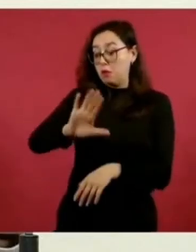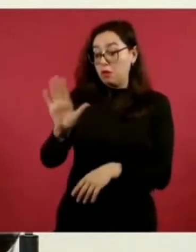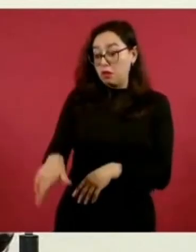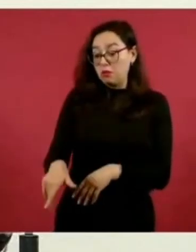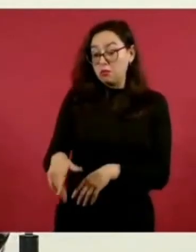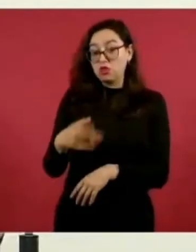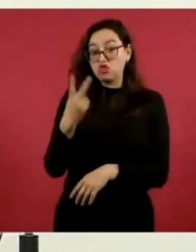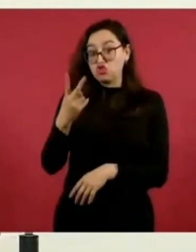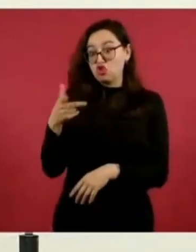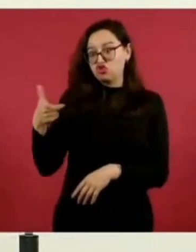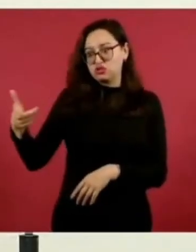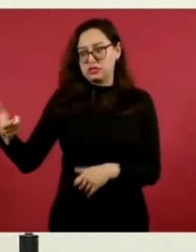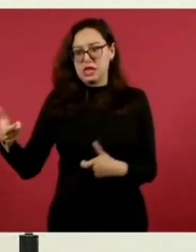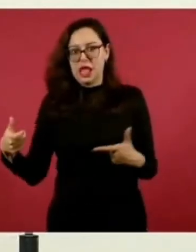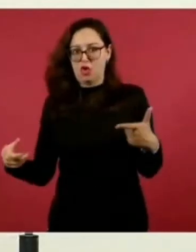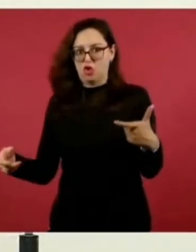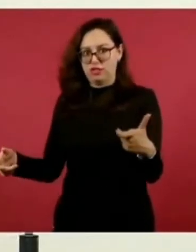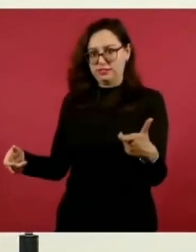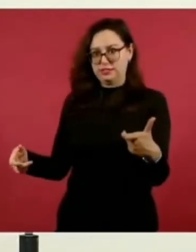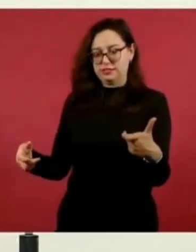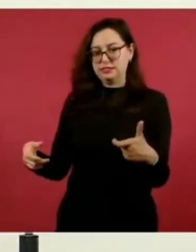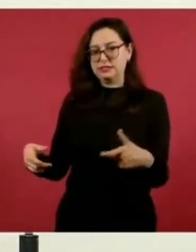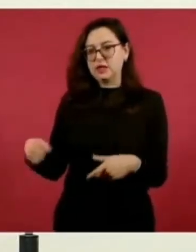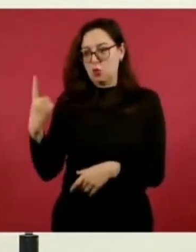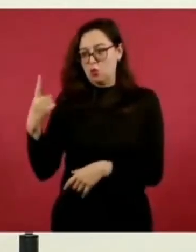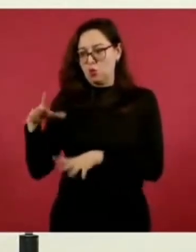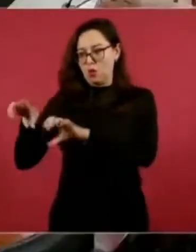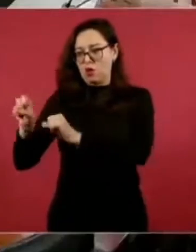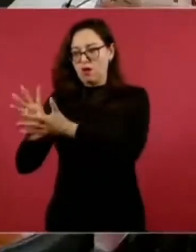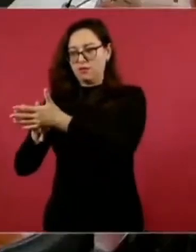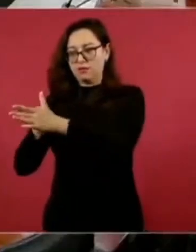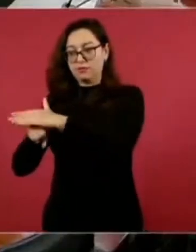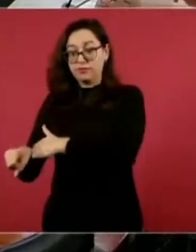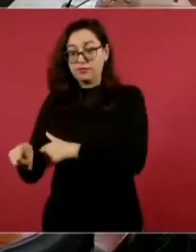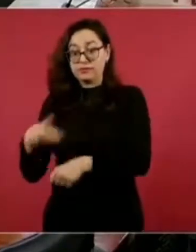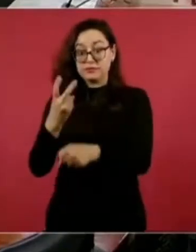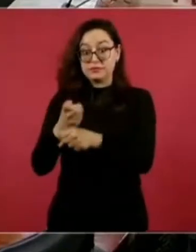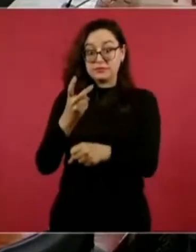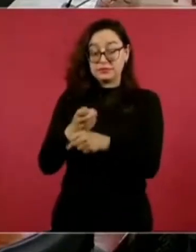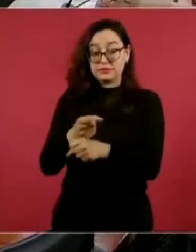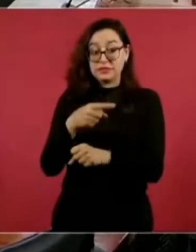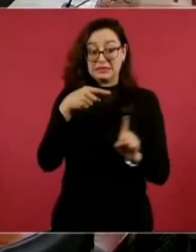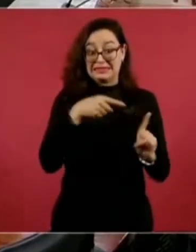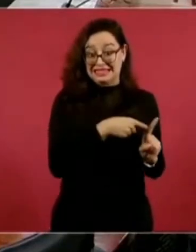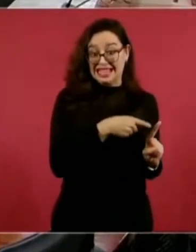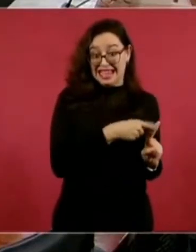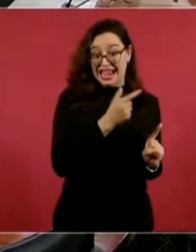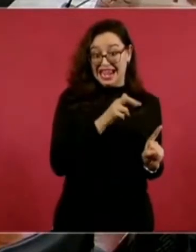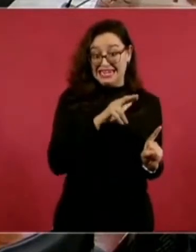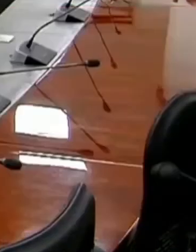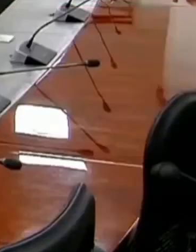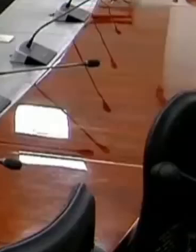de Colosio. Y luego sigue